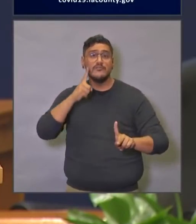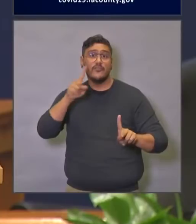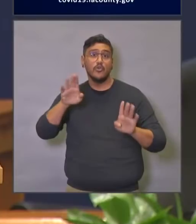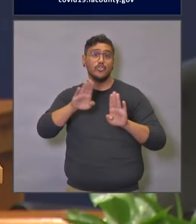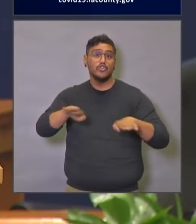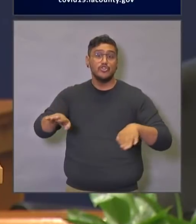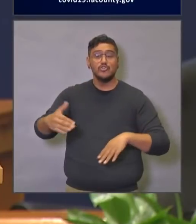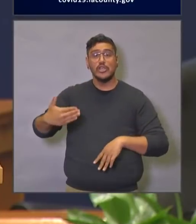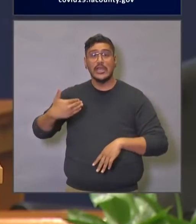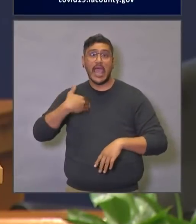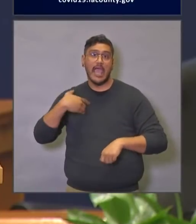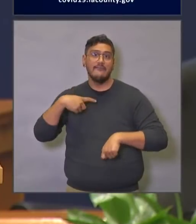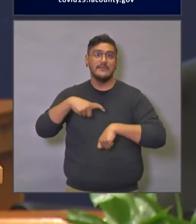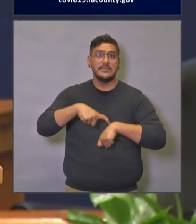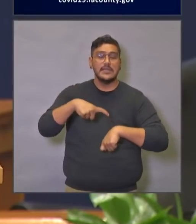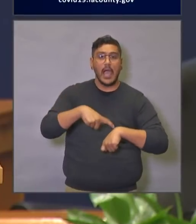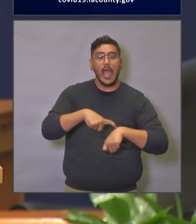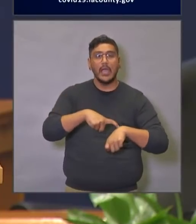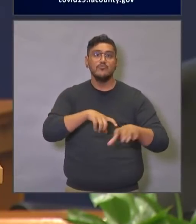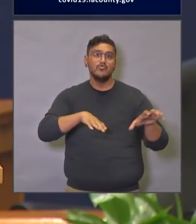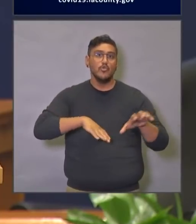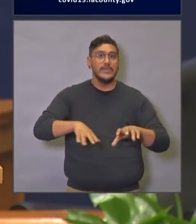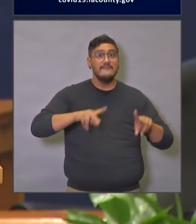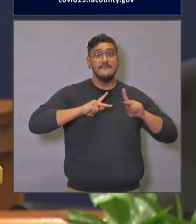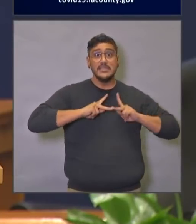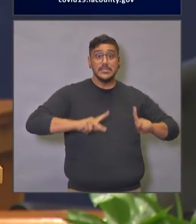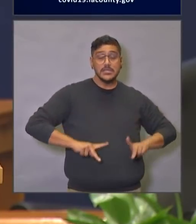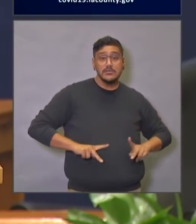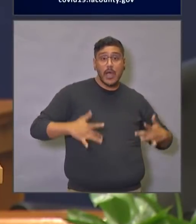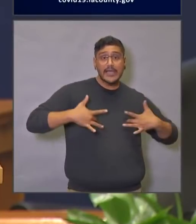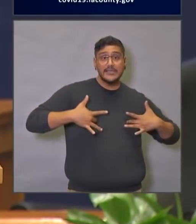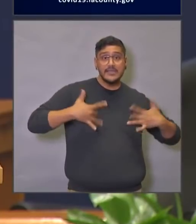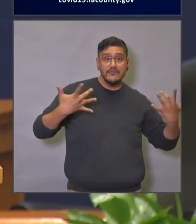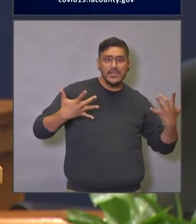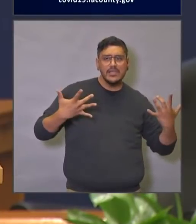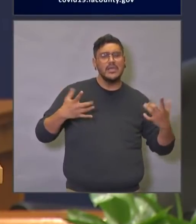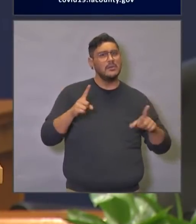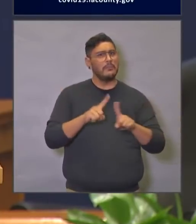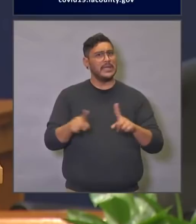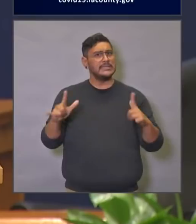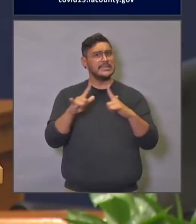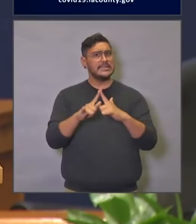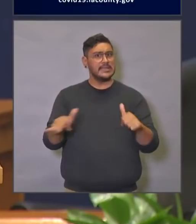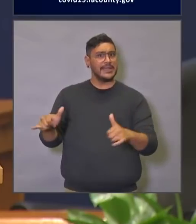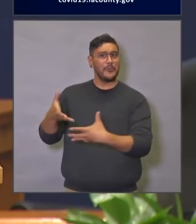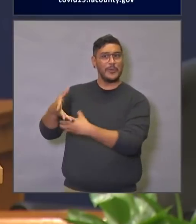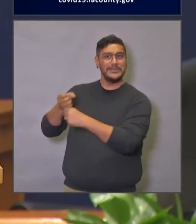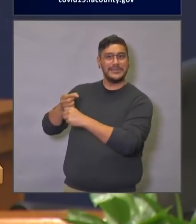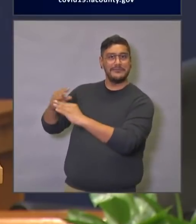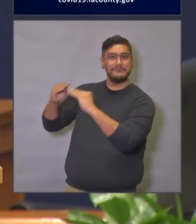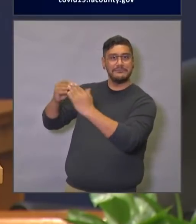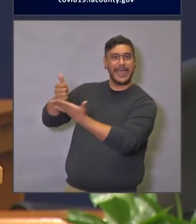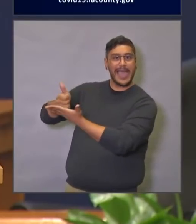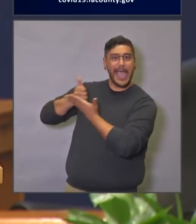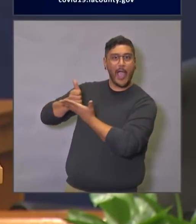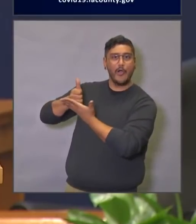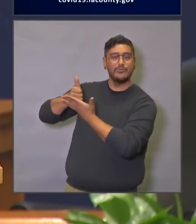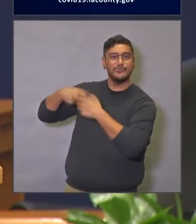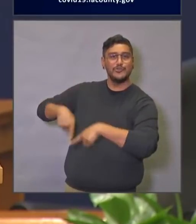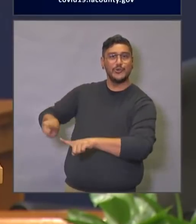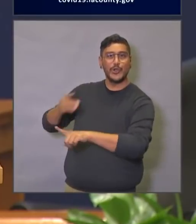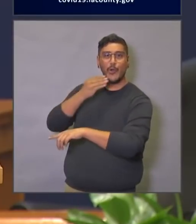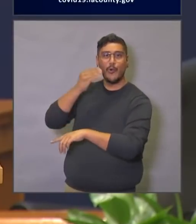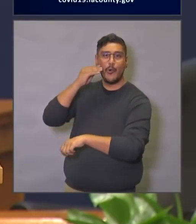pasen tiempo realizando actividades físicas y recibiendo apoyo con las tareas escolares. Esperamos que esto les